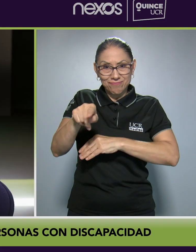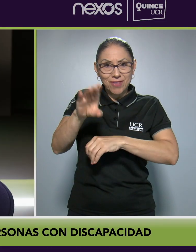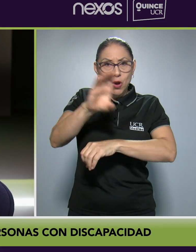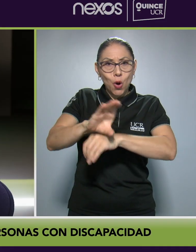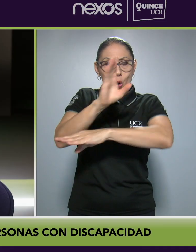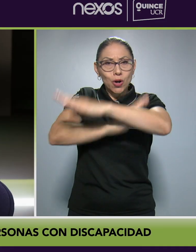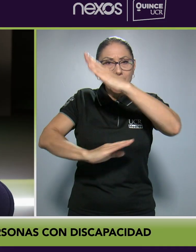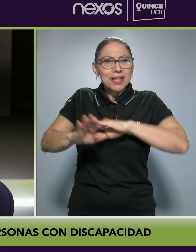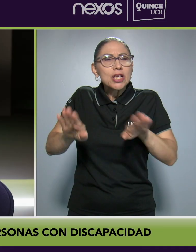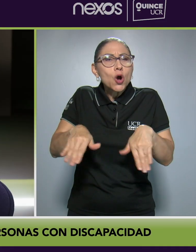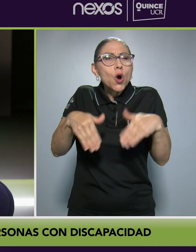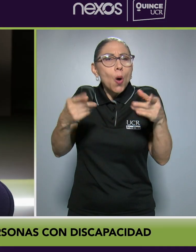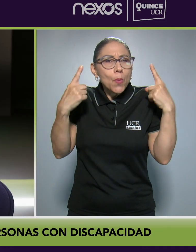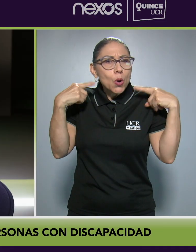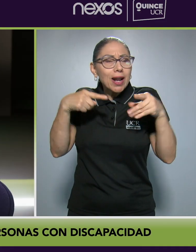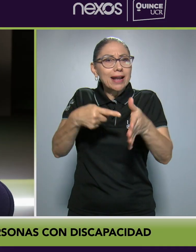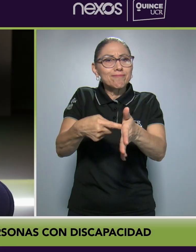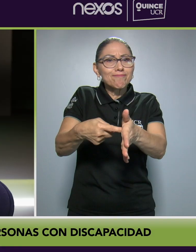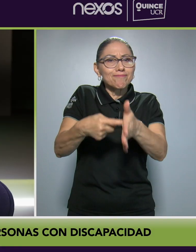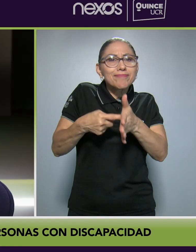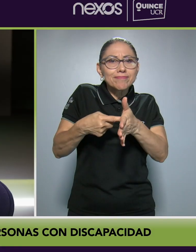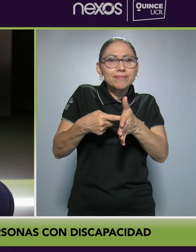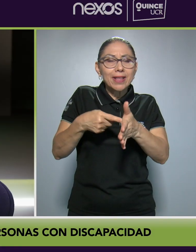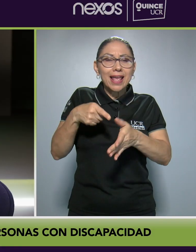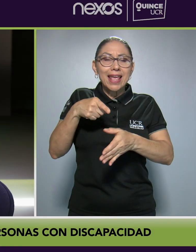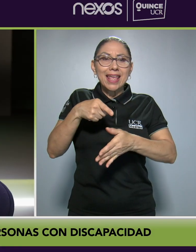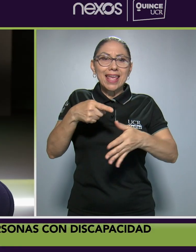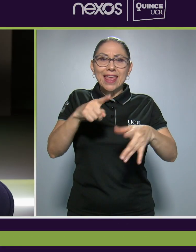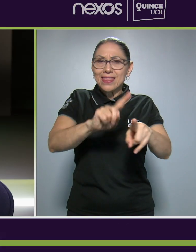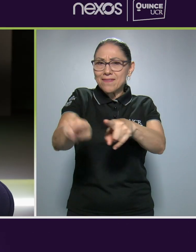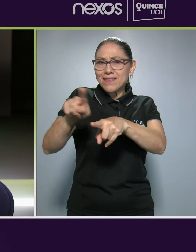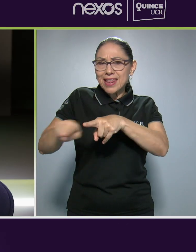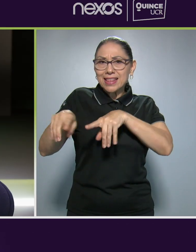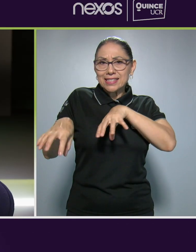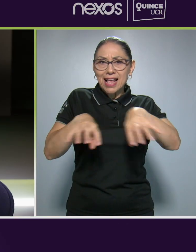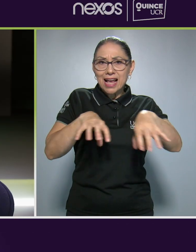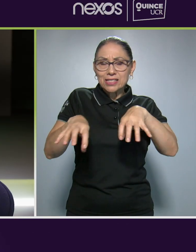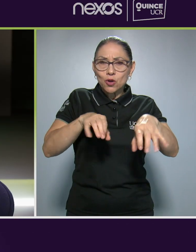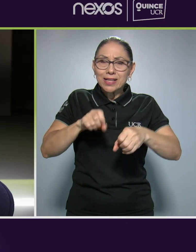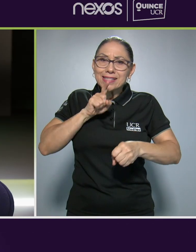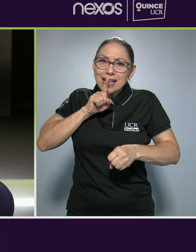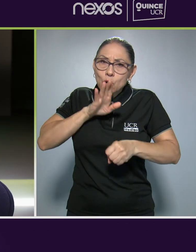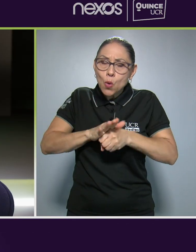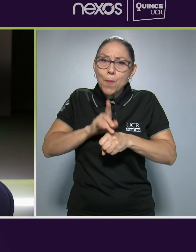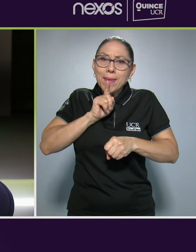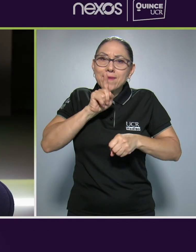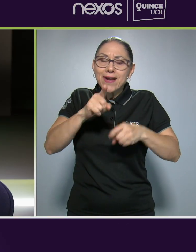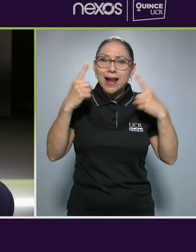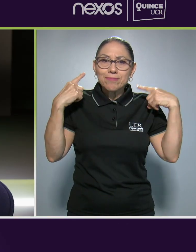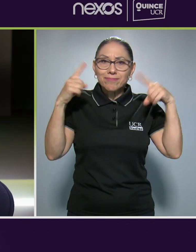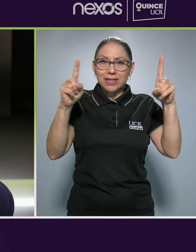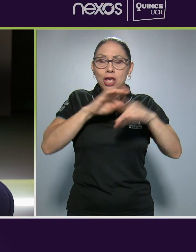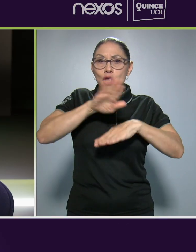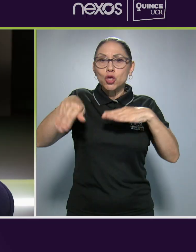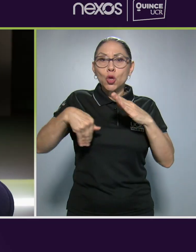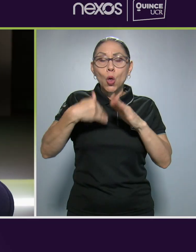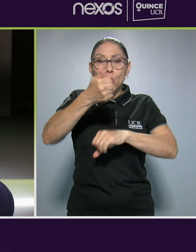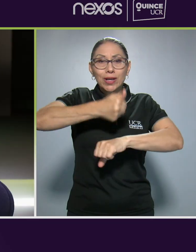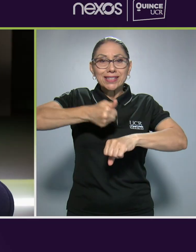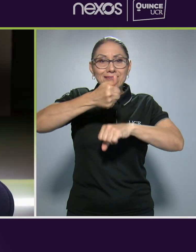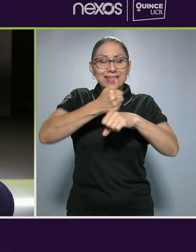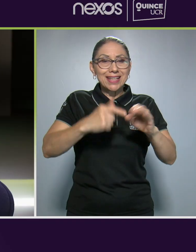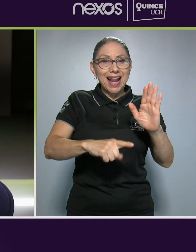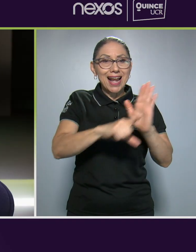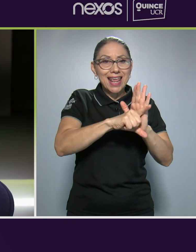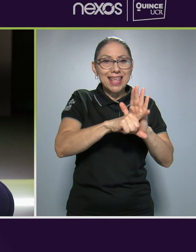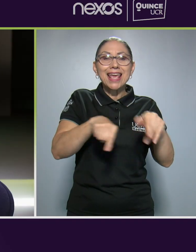la exigibilidad, ¿verdad?, del cumplimiento de las acciones que están contempladas en la ley, ¿verdad? Claro. Y además en la política nacional